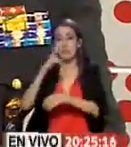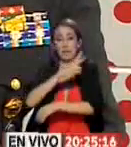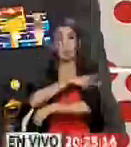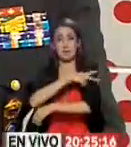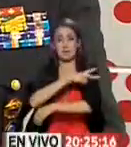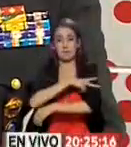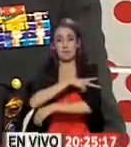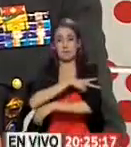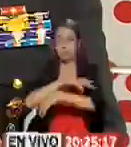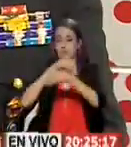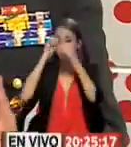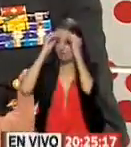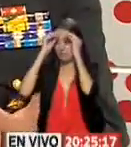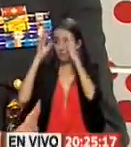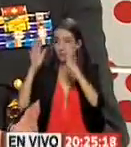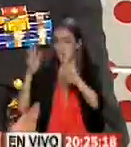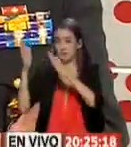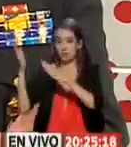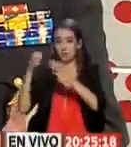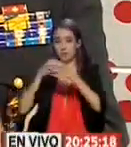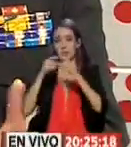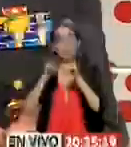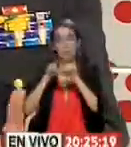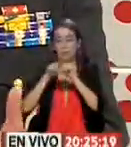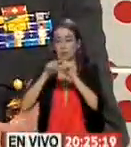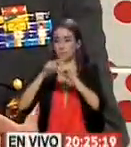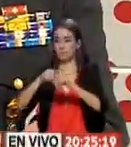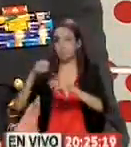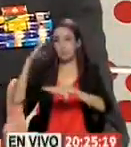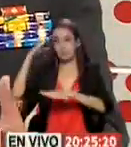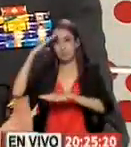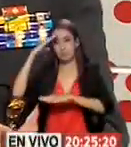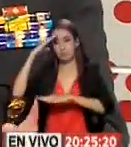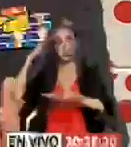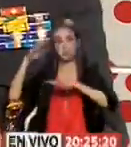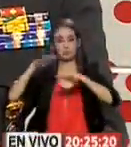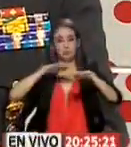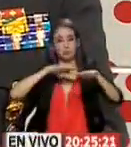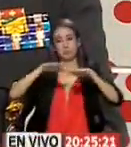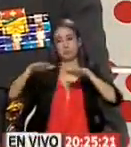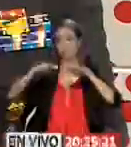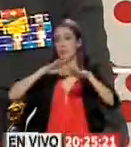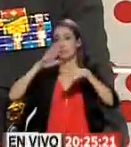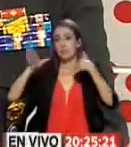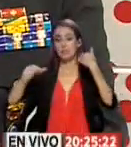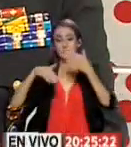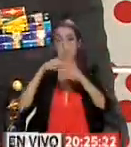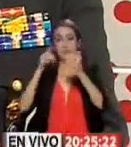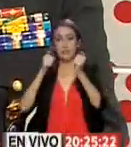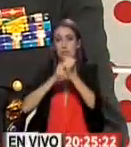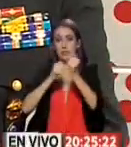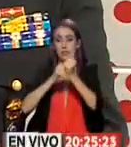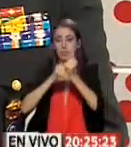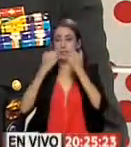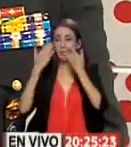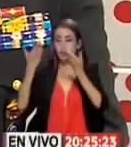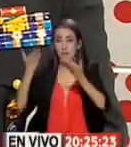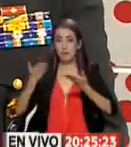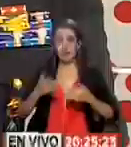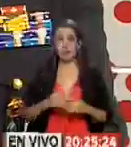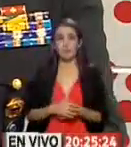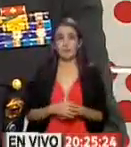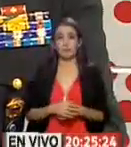jóvenes tenientes y van llevando a hacer las actividades en toda la frontera nacional en el apoyo donde seamos